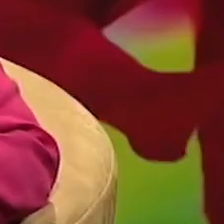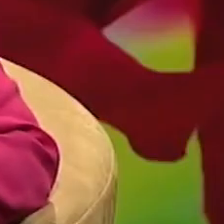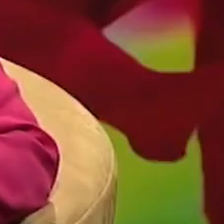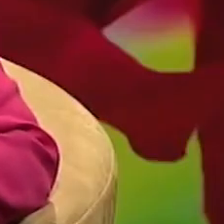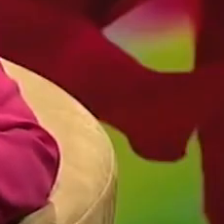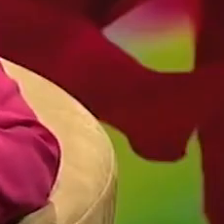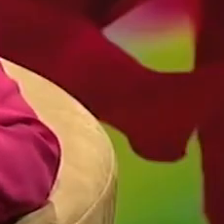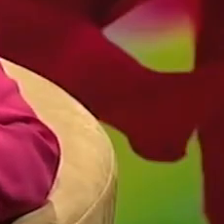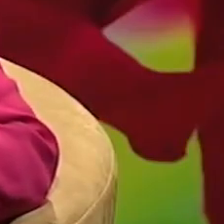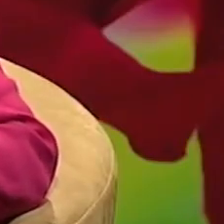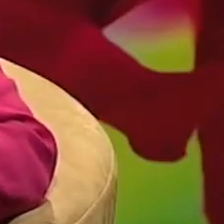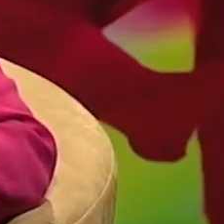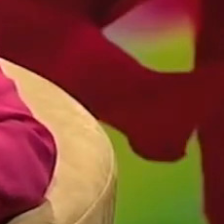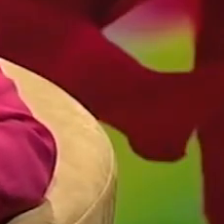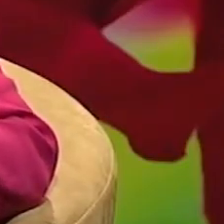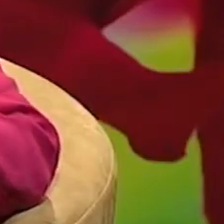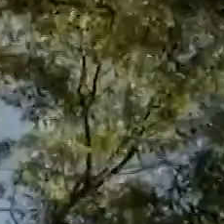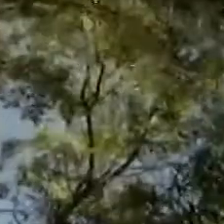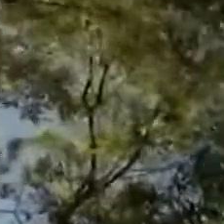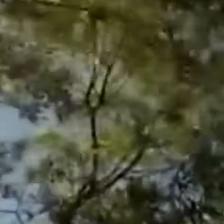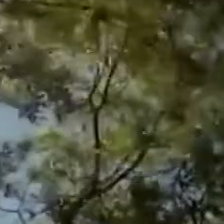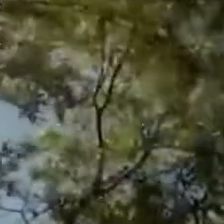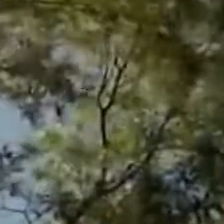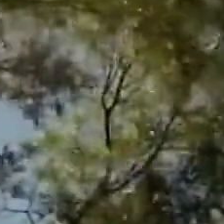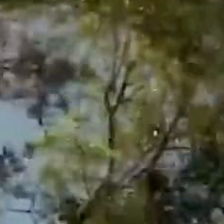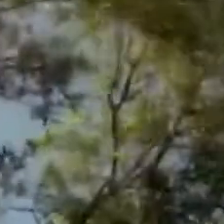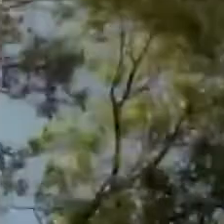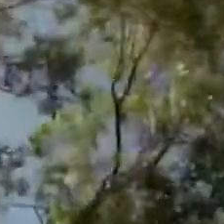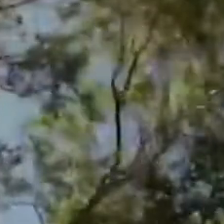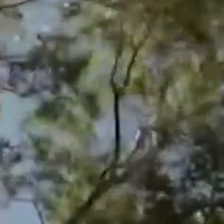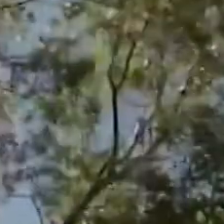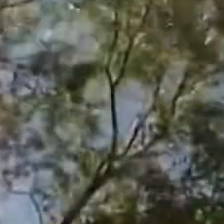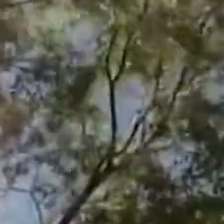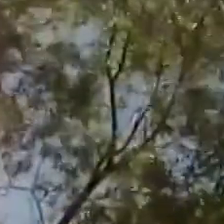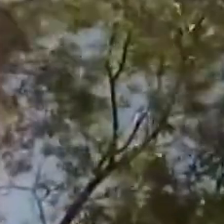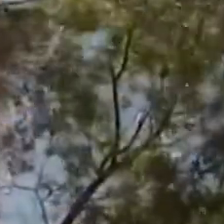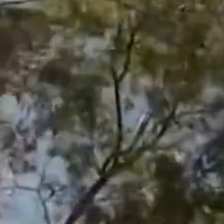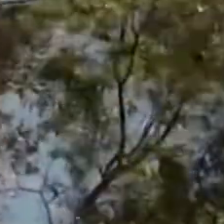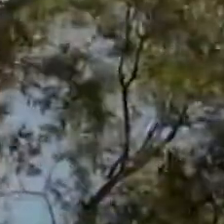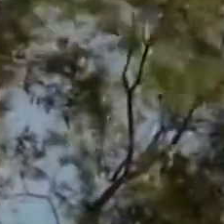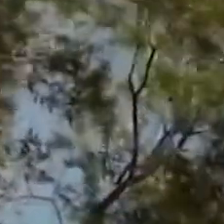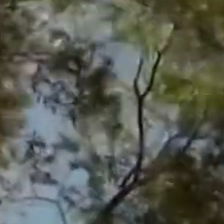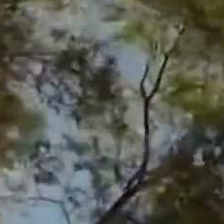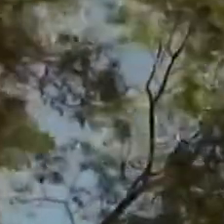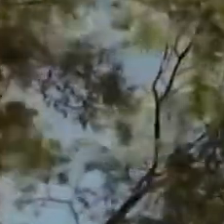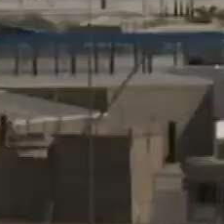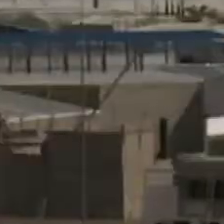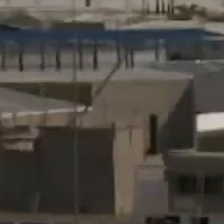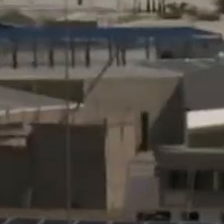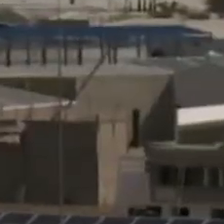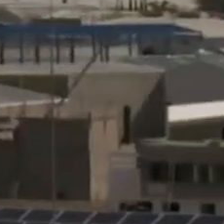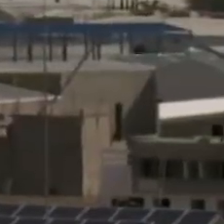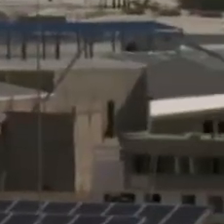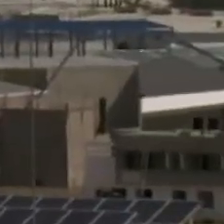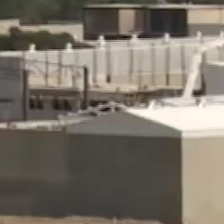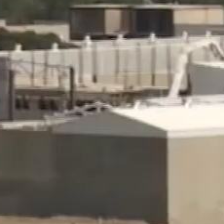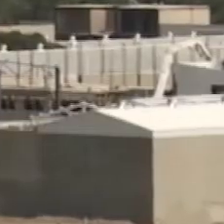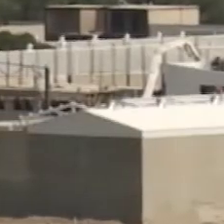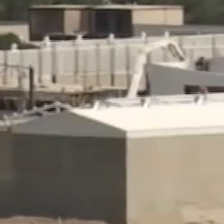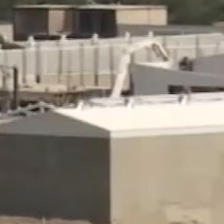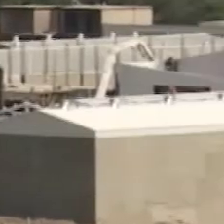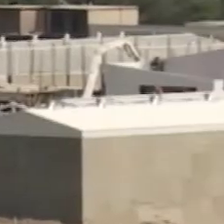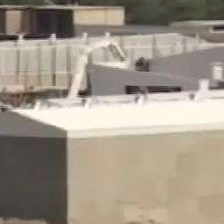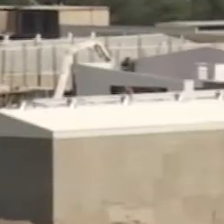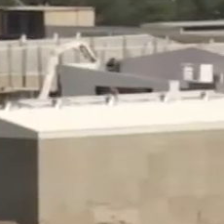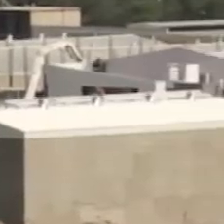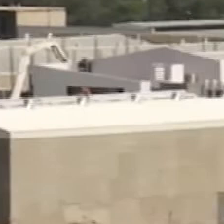Si el sol es una fuente inagotable, ¿por qué se habla hoy de una crisis planetaria energética? Hay una crisis de